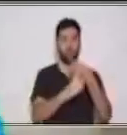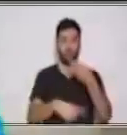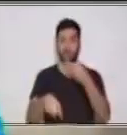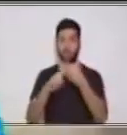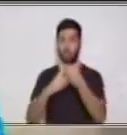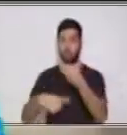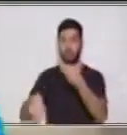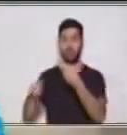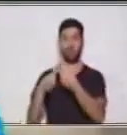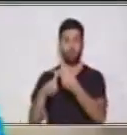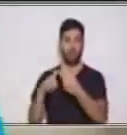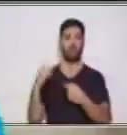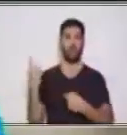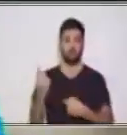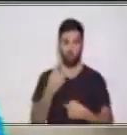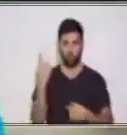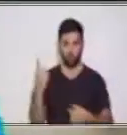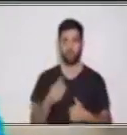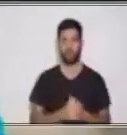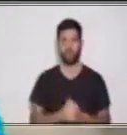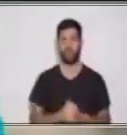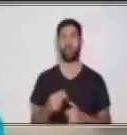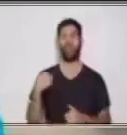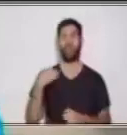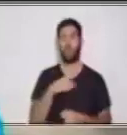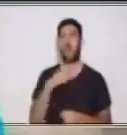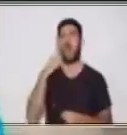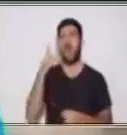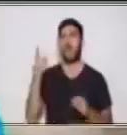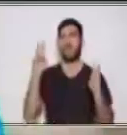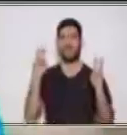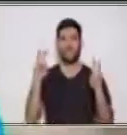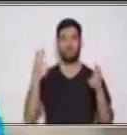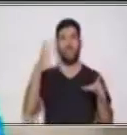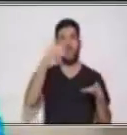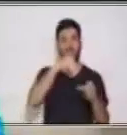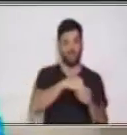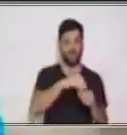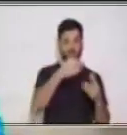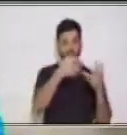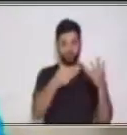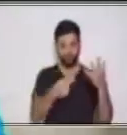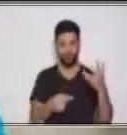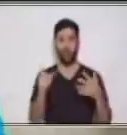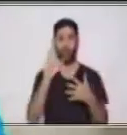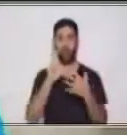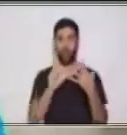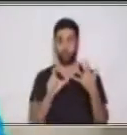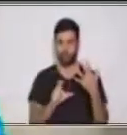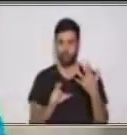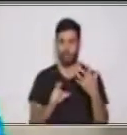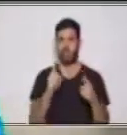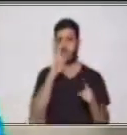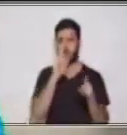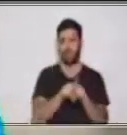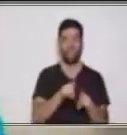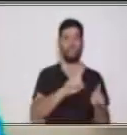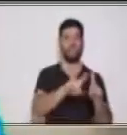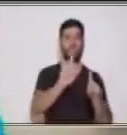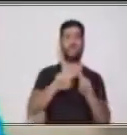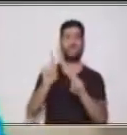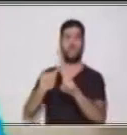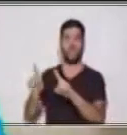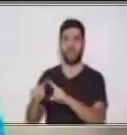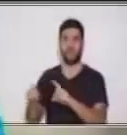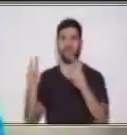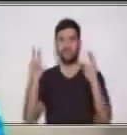triángulos. Todo lo que corresponde a los ángulos internos y los distintos tipos que tienen los